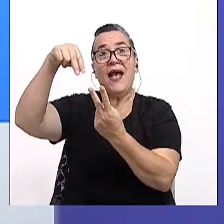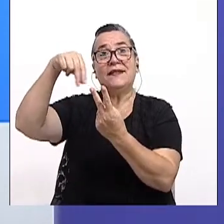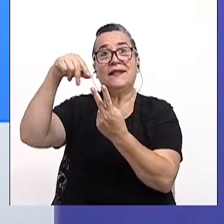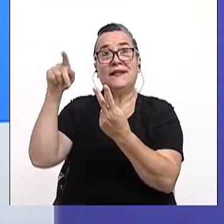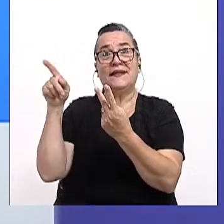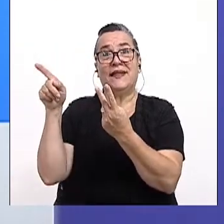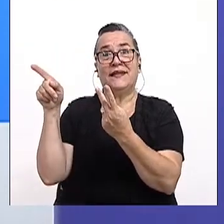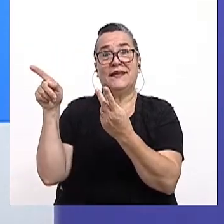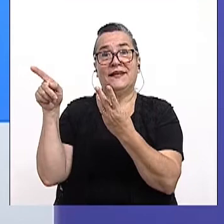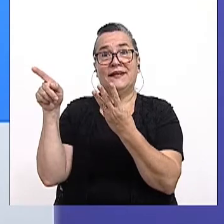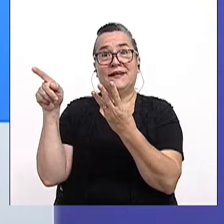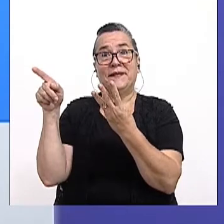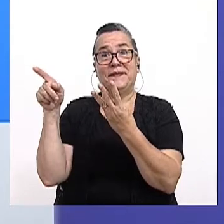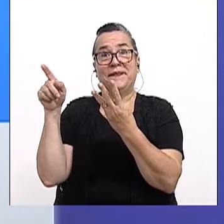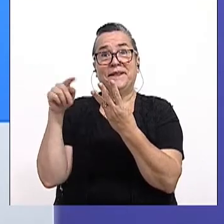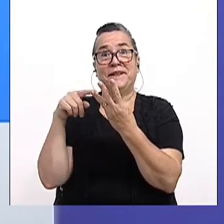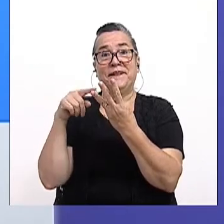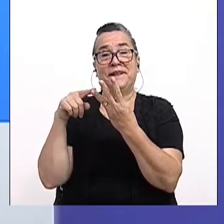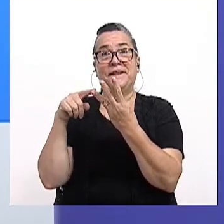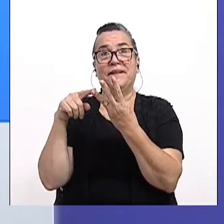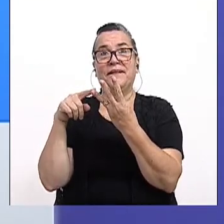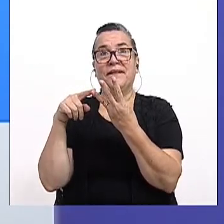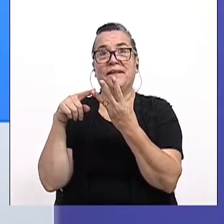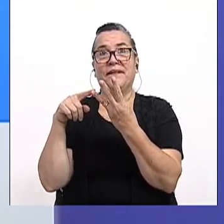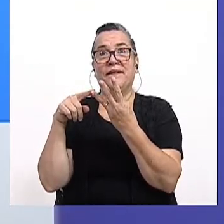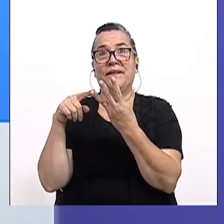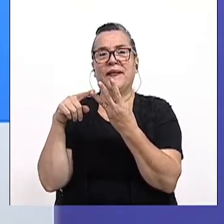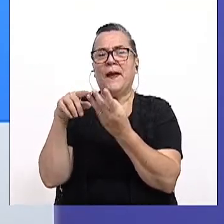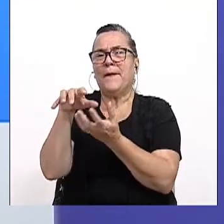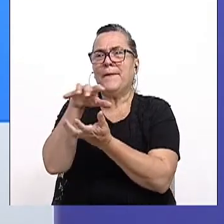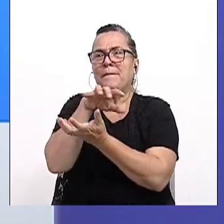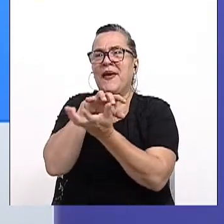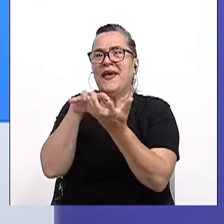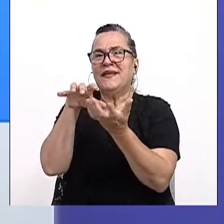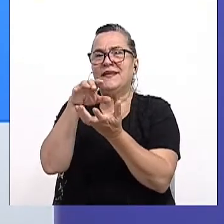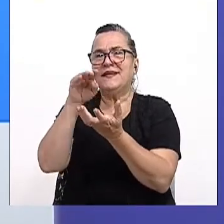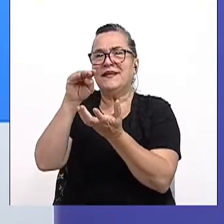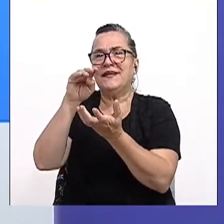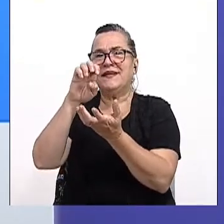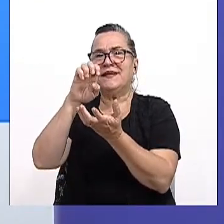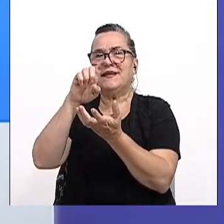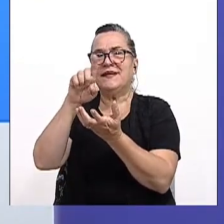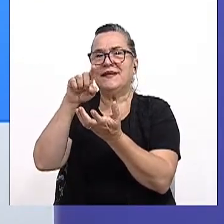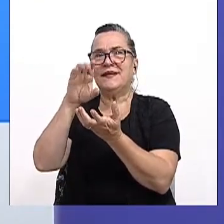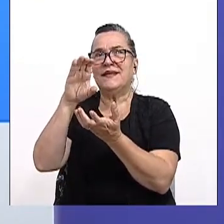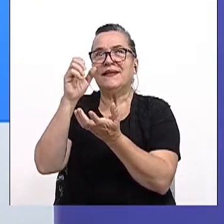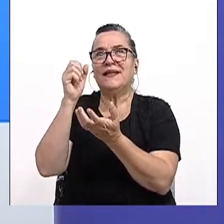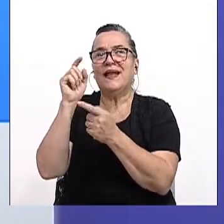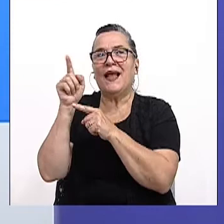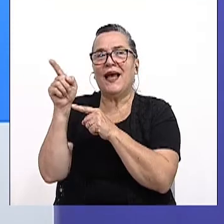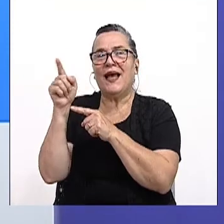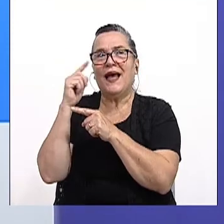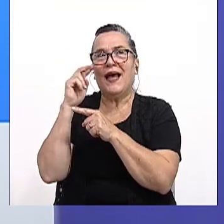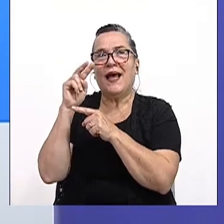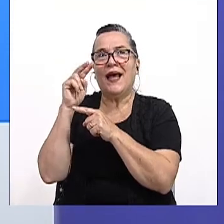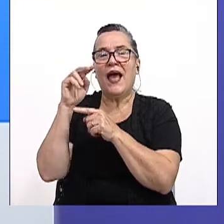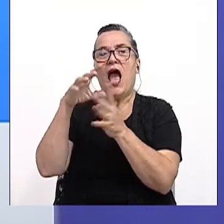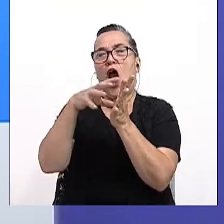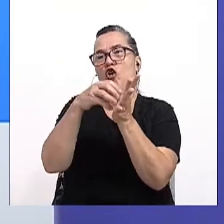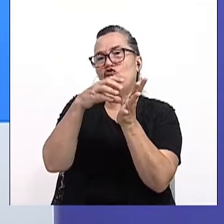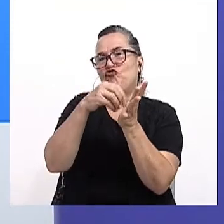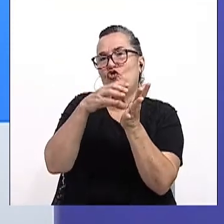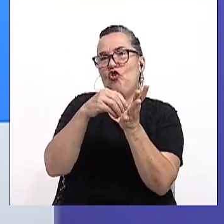aceite, tengo por aquí una mezcla, ¿verdad? Pueden observar